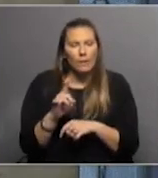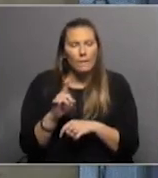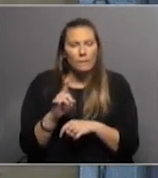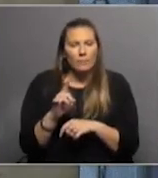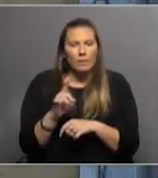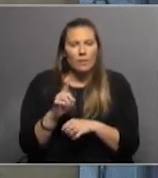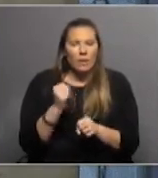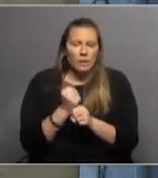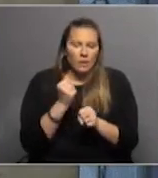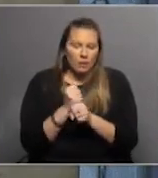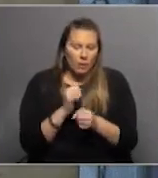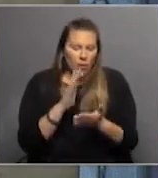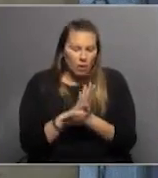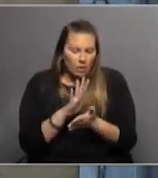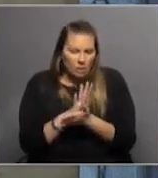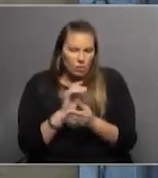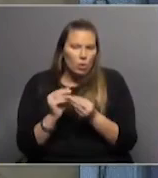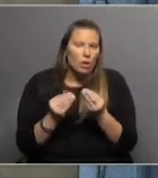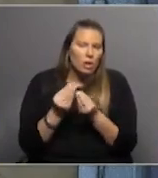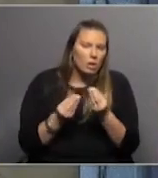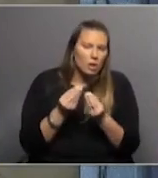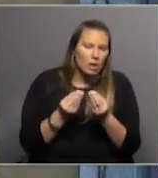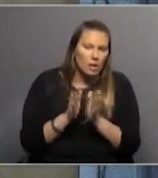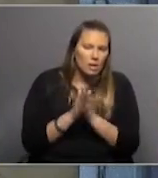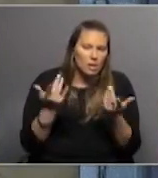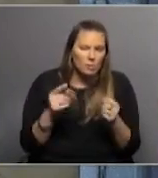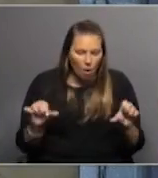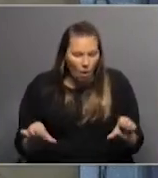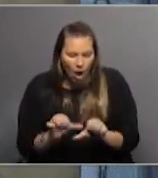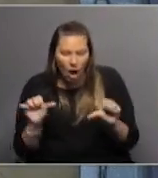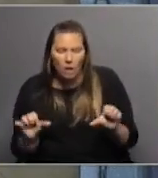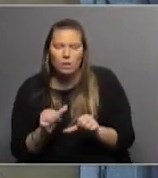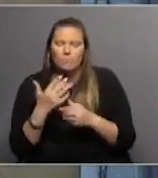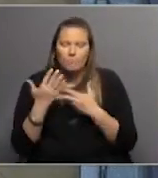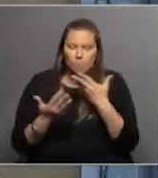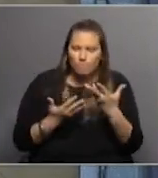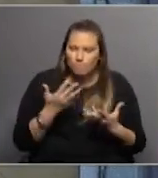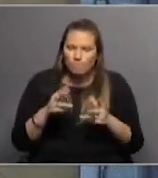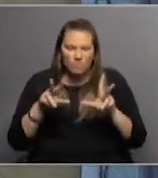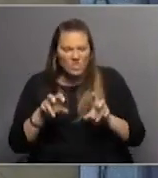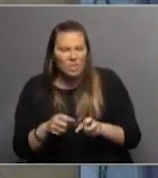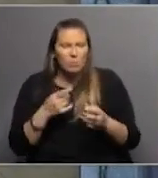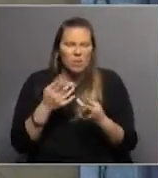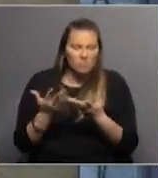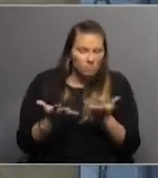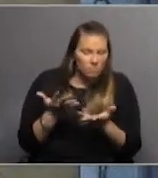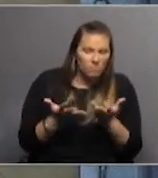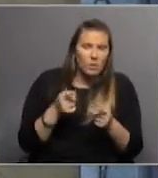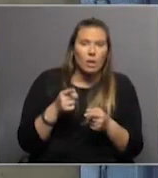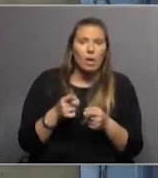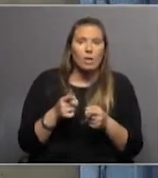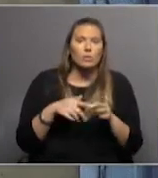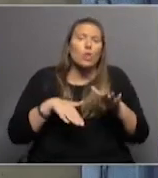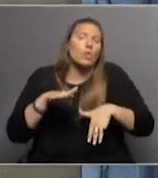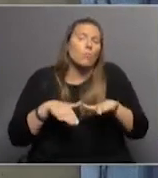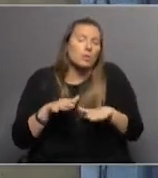de editor, de qué edito, de qué libro voy a producir, sobre qué tema voy a trabajar, es muy